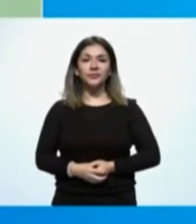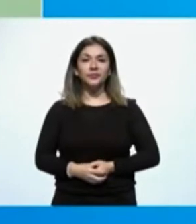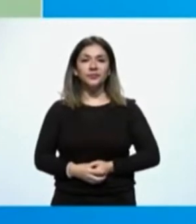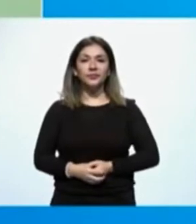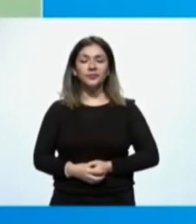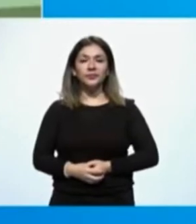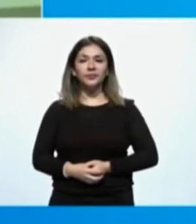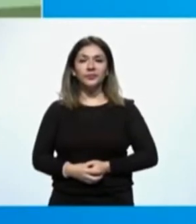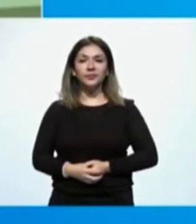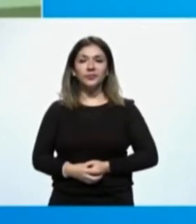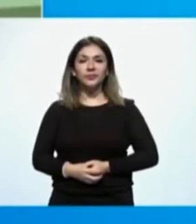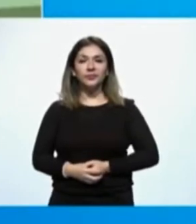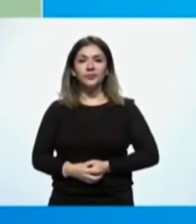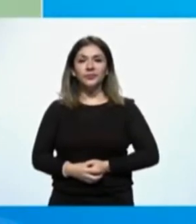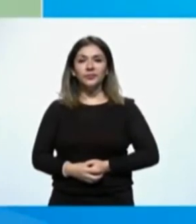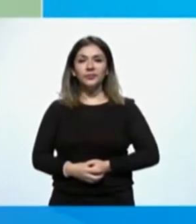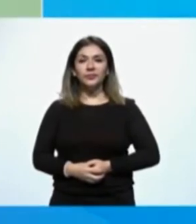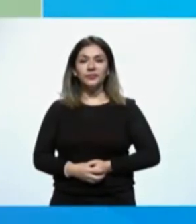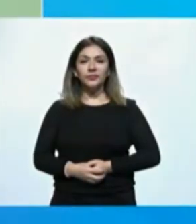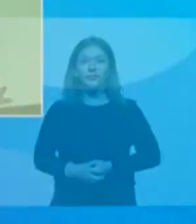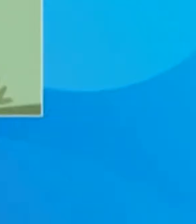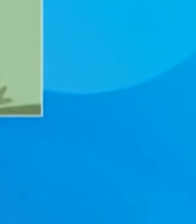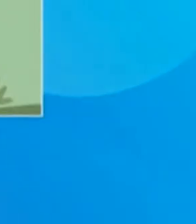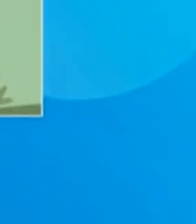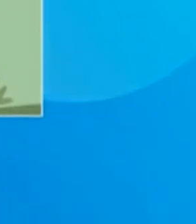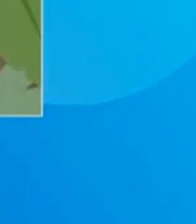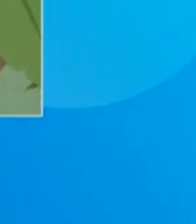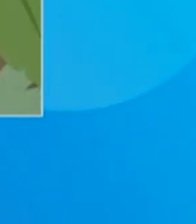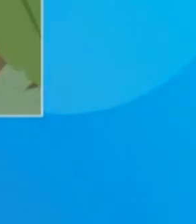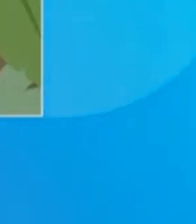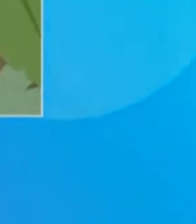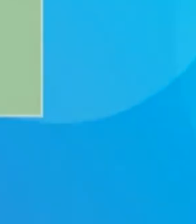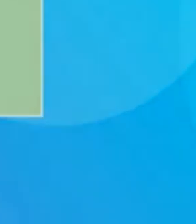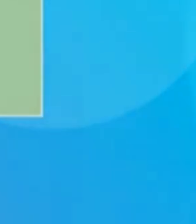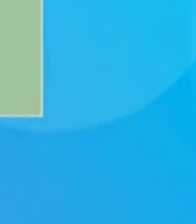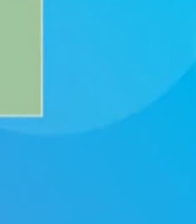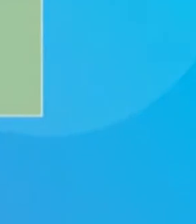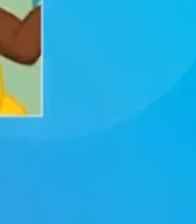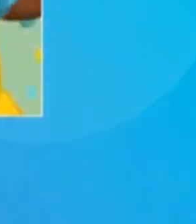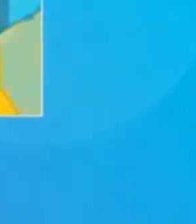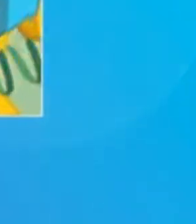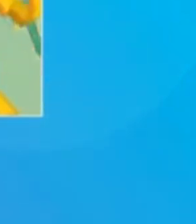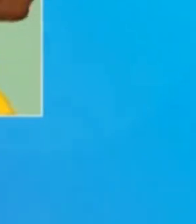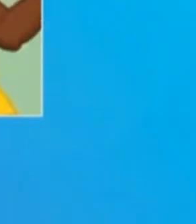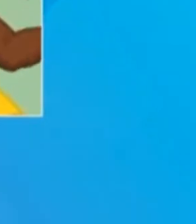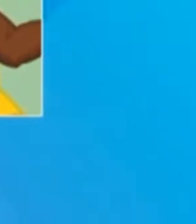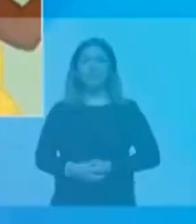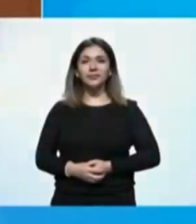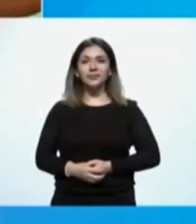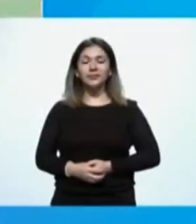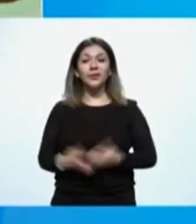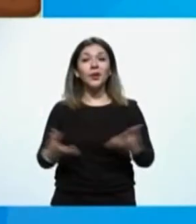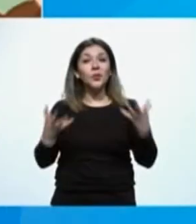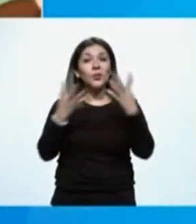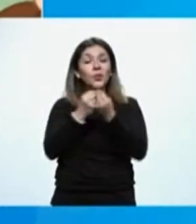Chan, chan, chan, tiriri, la guitarra y el violín. Se juntan